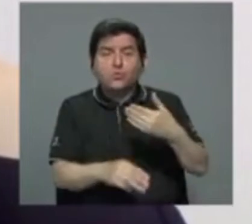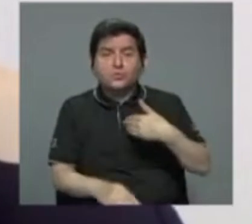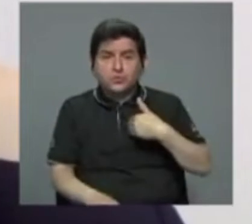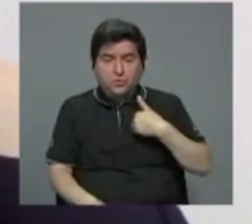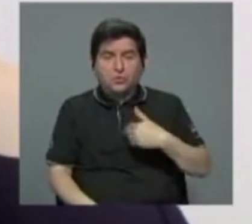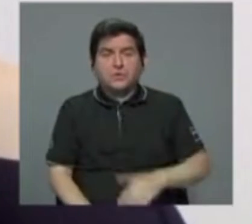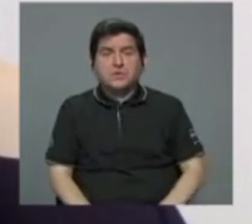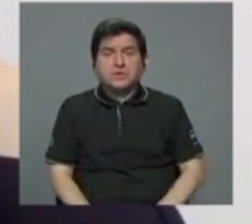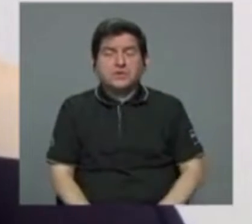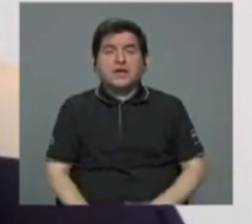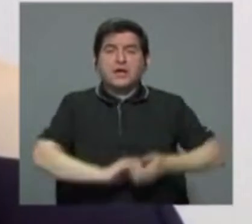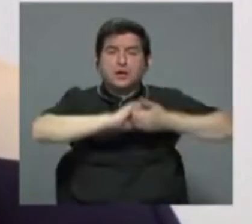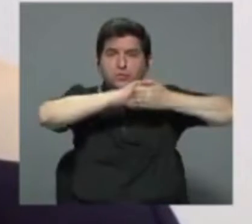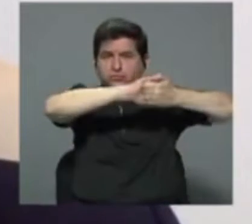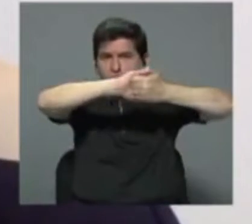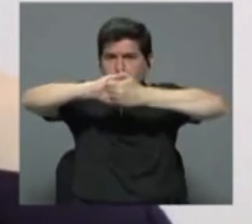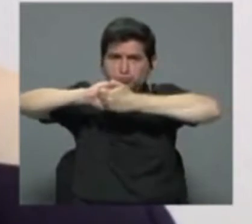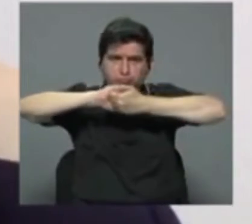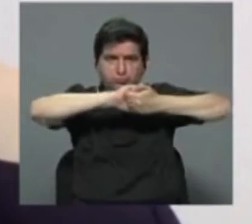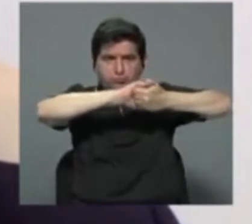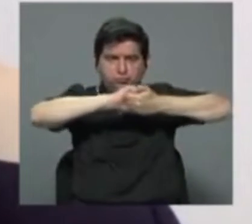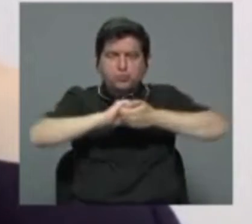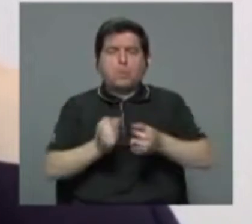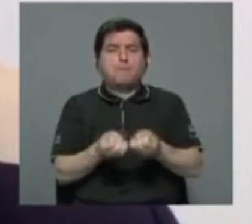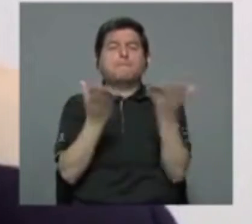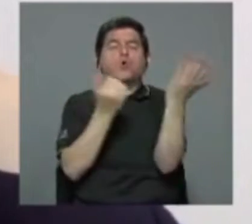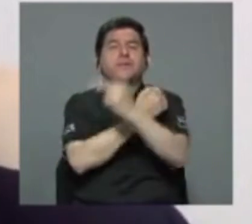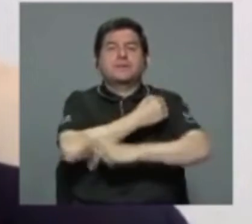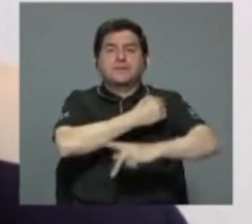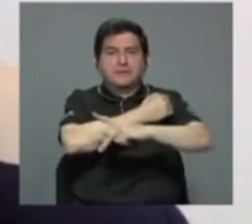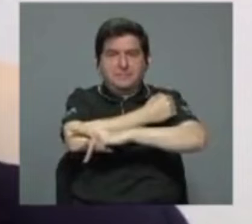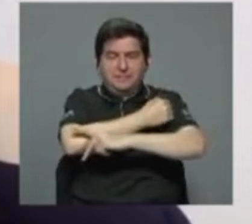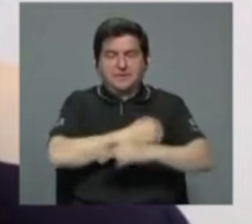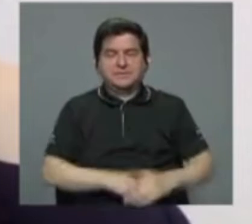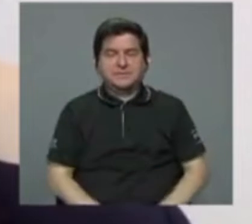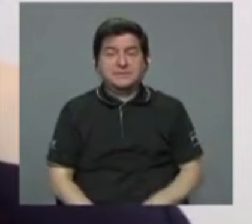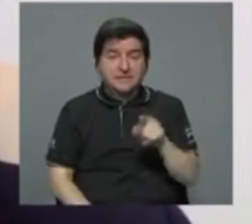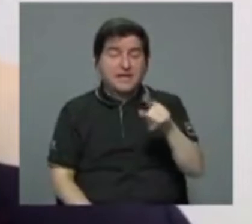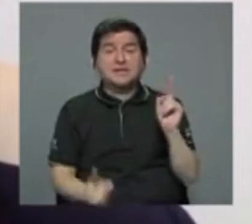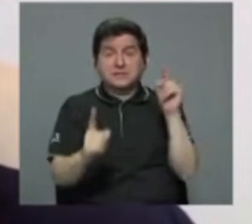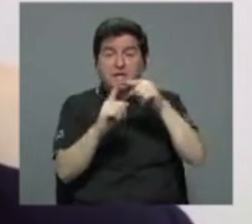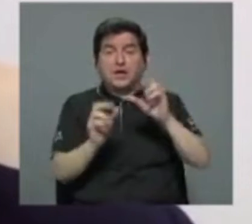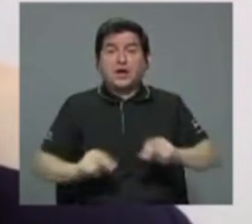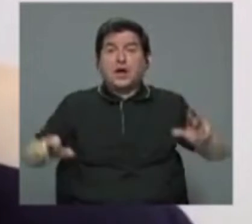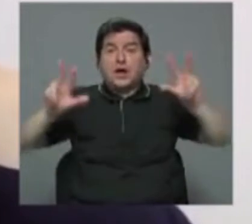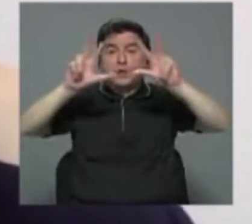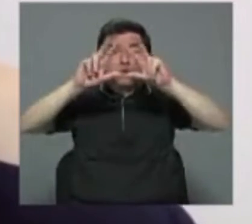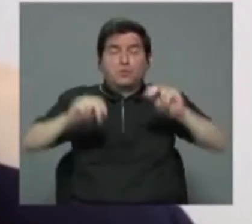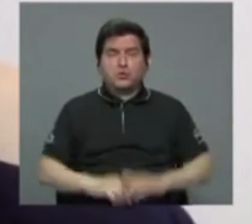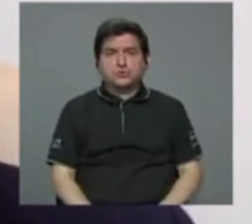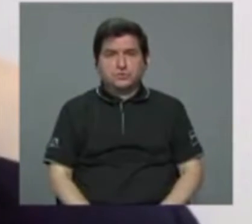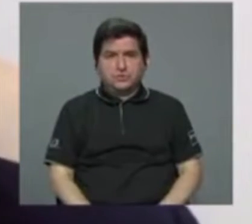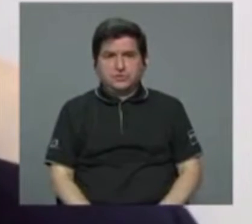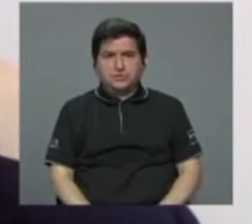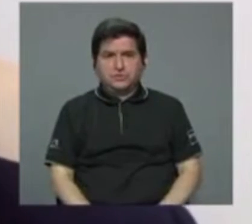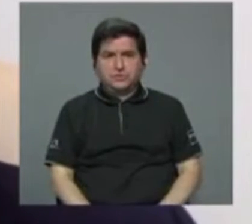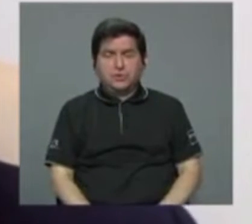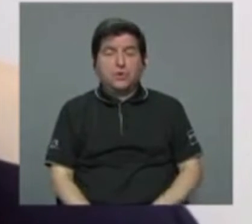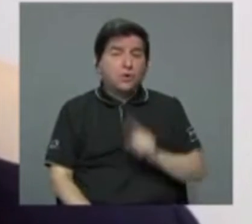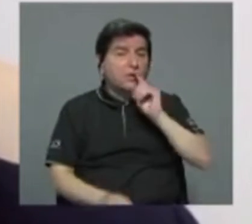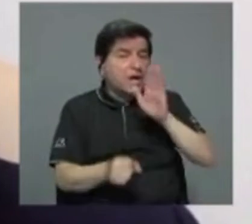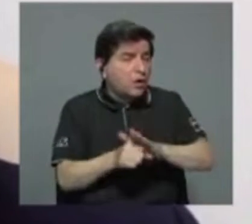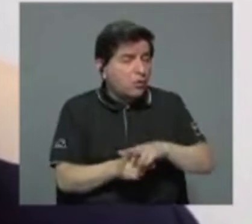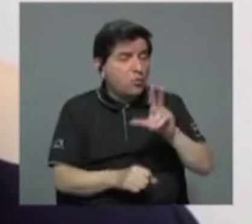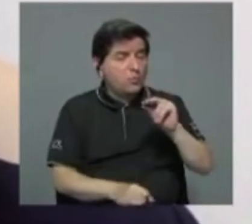una solidaridad multilateral. Ese es el propósito de Naciones Unidas, no es que siempre lo consiga, está